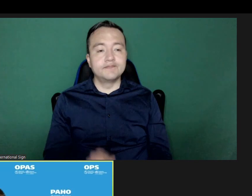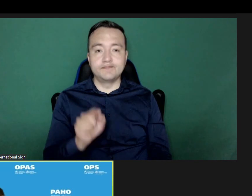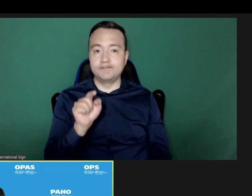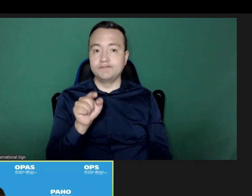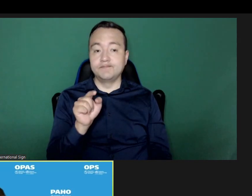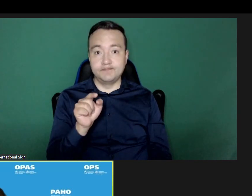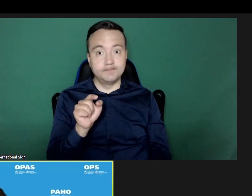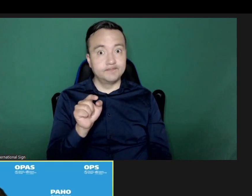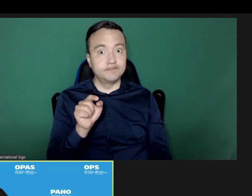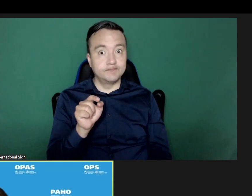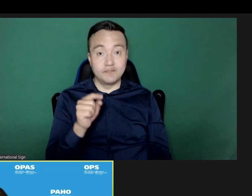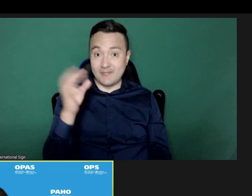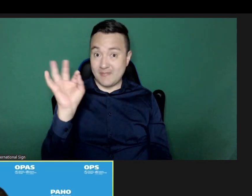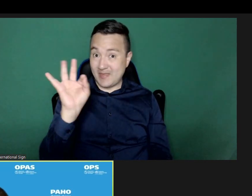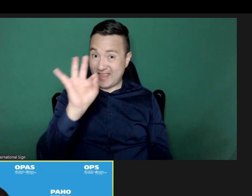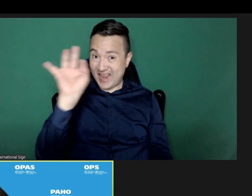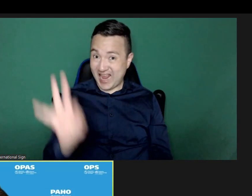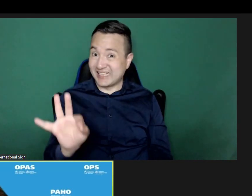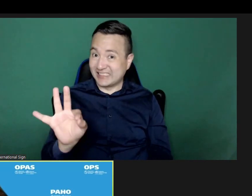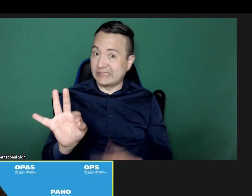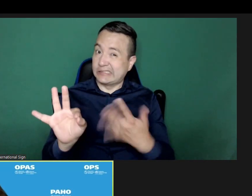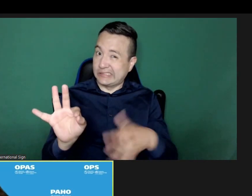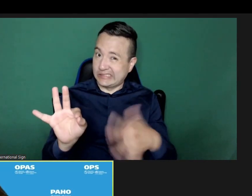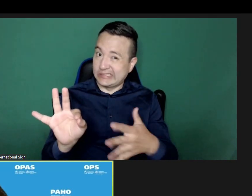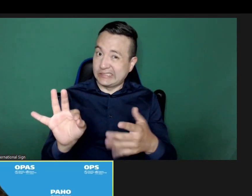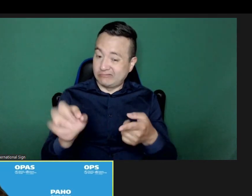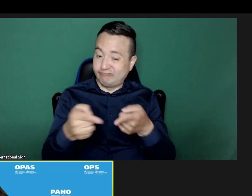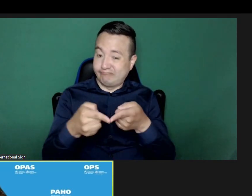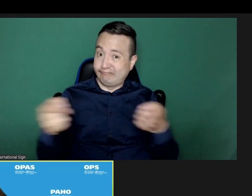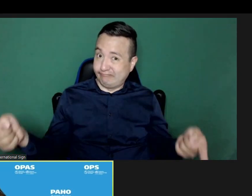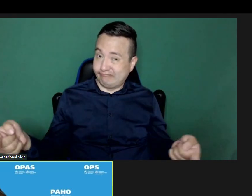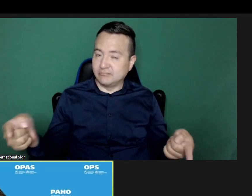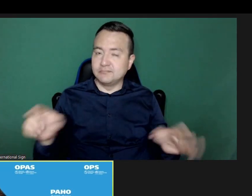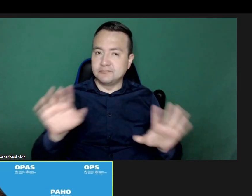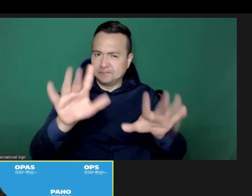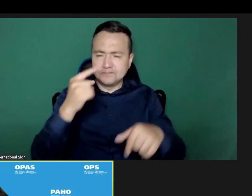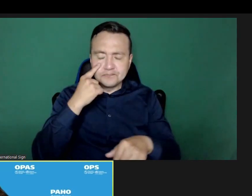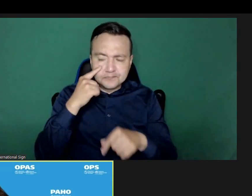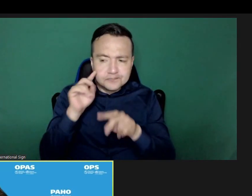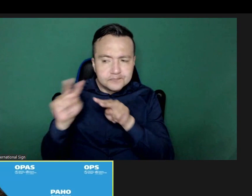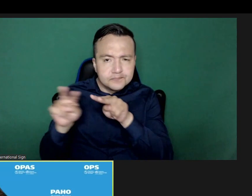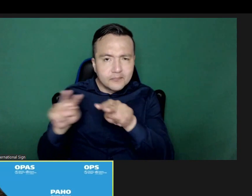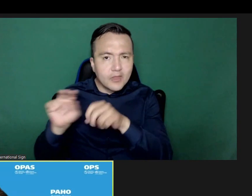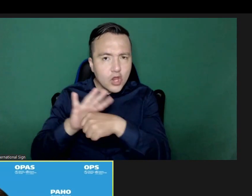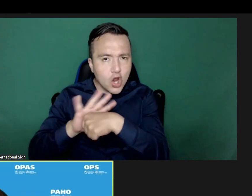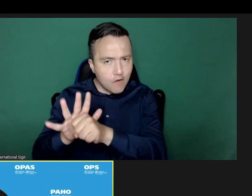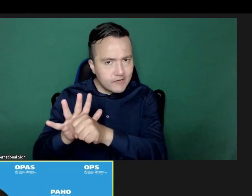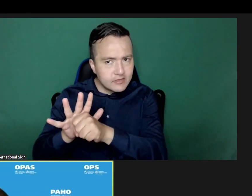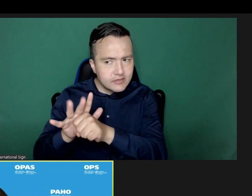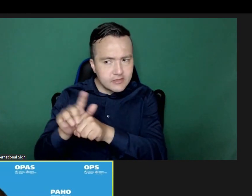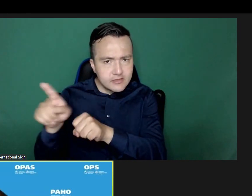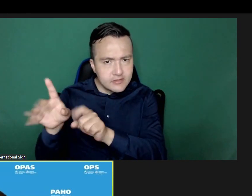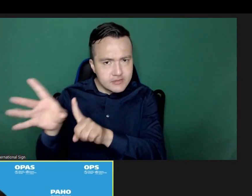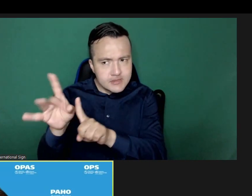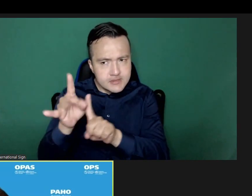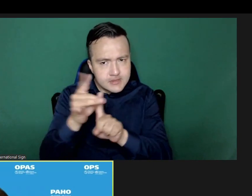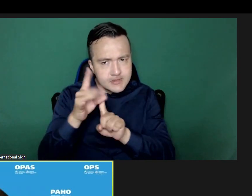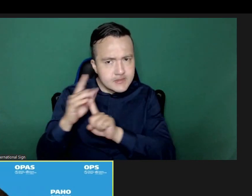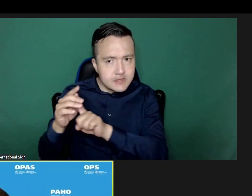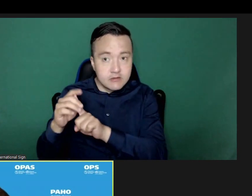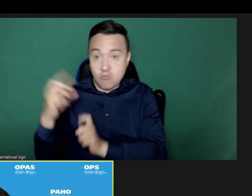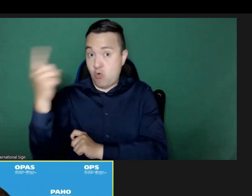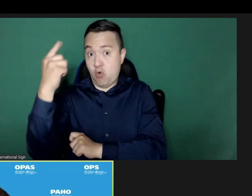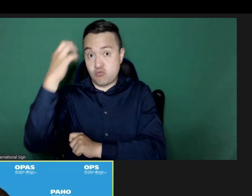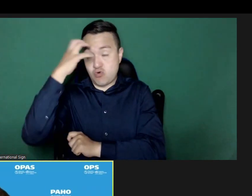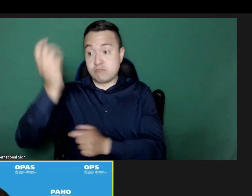vemos lo que realmente ha sucedido durante la pandemia, varios países realmente han movilizado la participación del sector privado con mucho